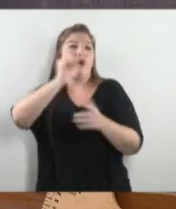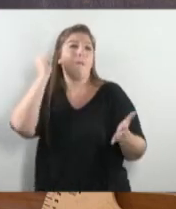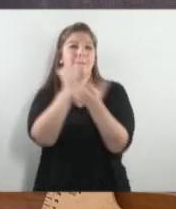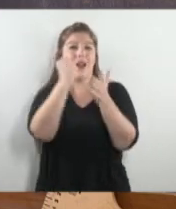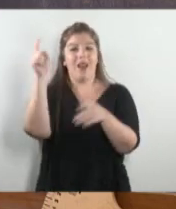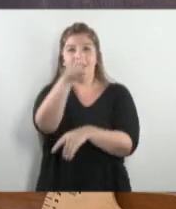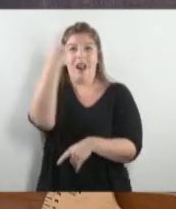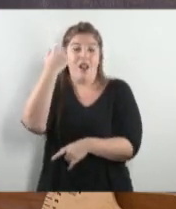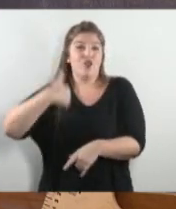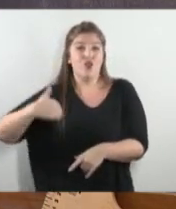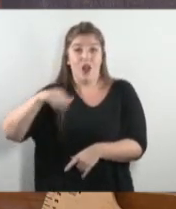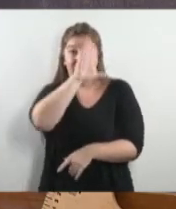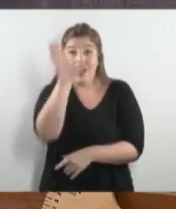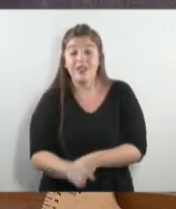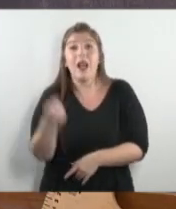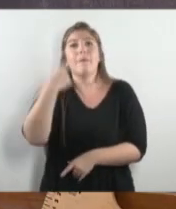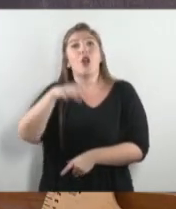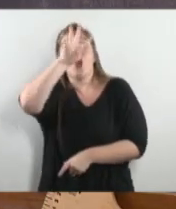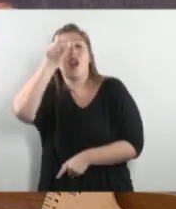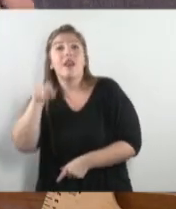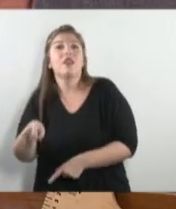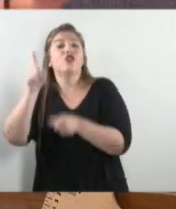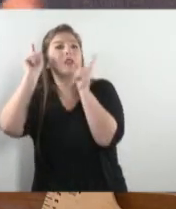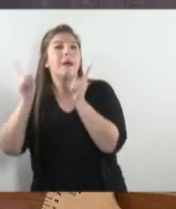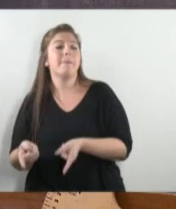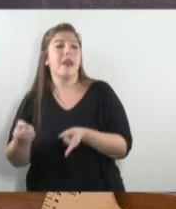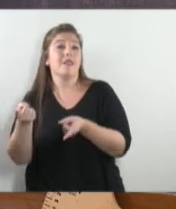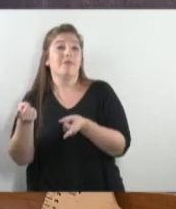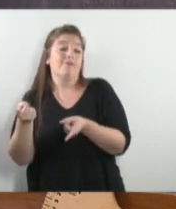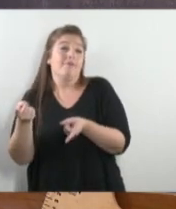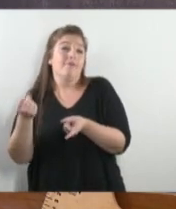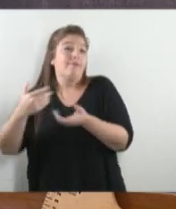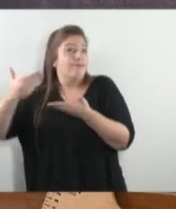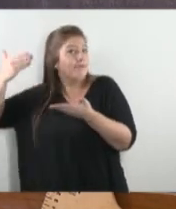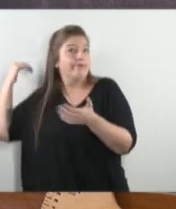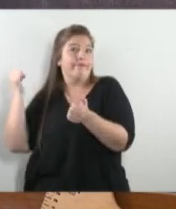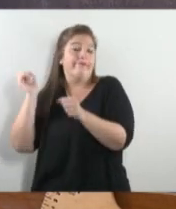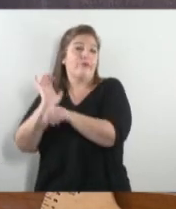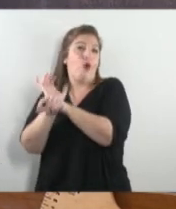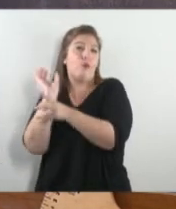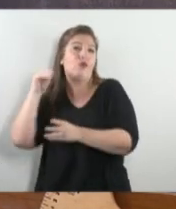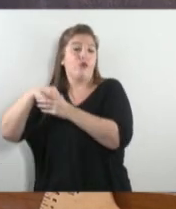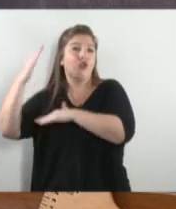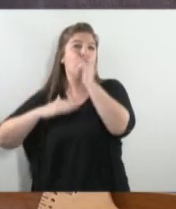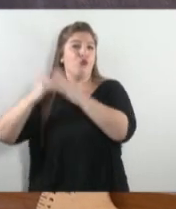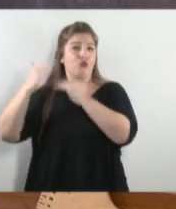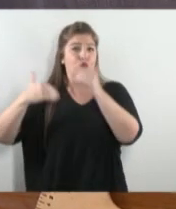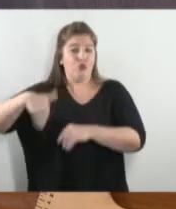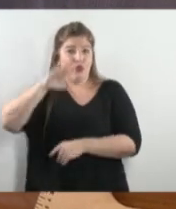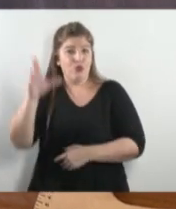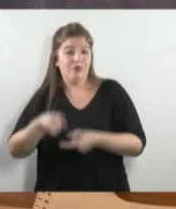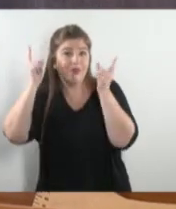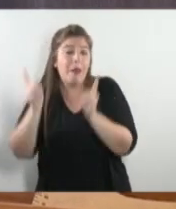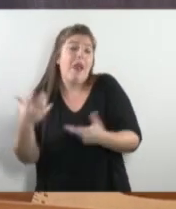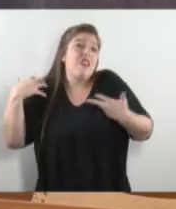nacionalidad argentina, pero el indio, que también de alguna forma es y fue parte de la construcción de lo que somos, digo,